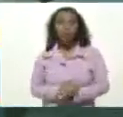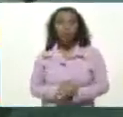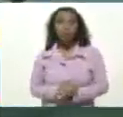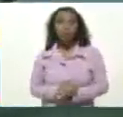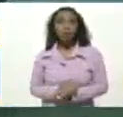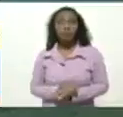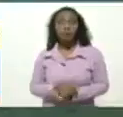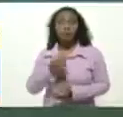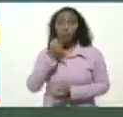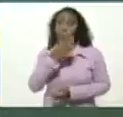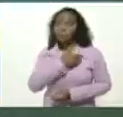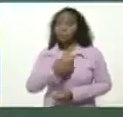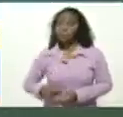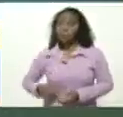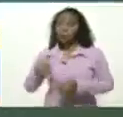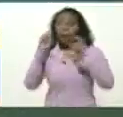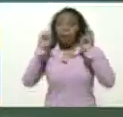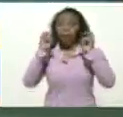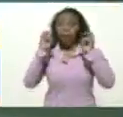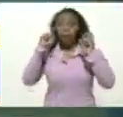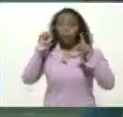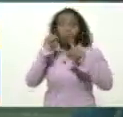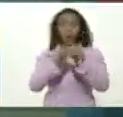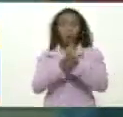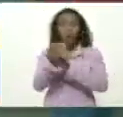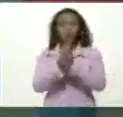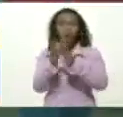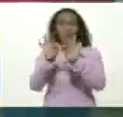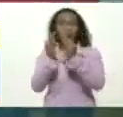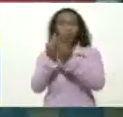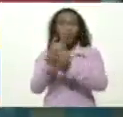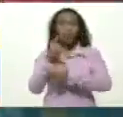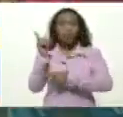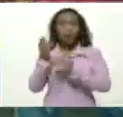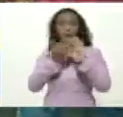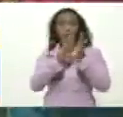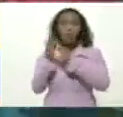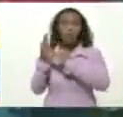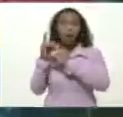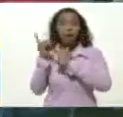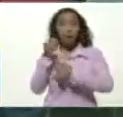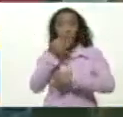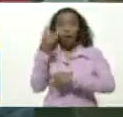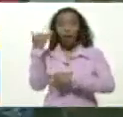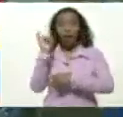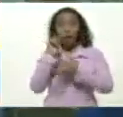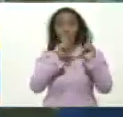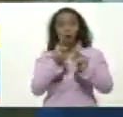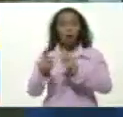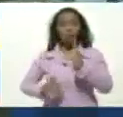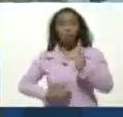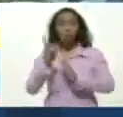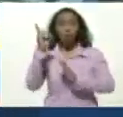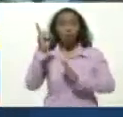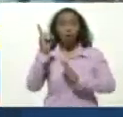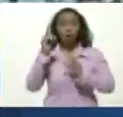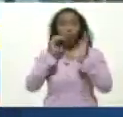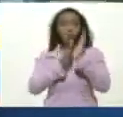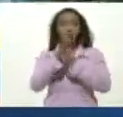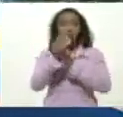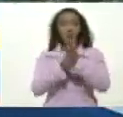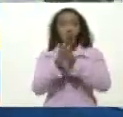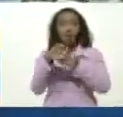Bueno, presidente, en el marco de lo que es el emprendimiento familiar y comunal, bueno, tenemos un plan de desarrollo a los